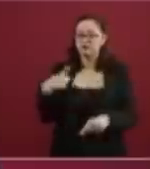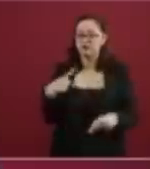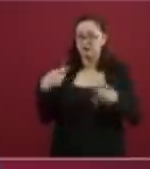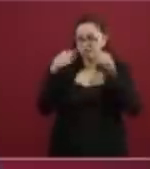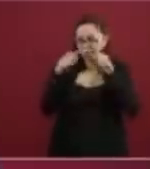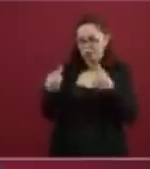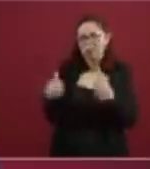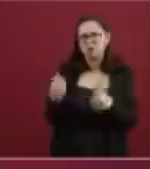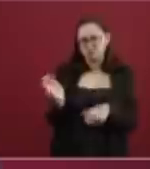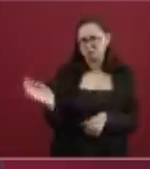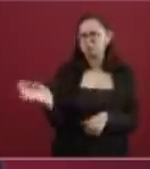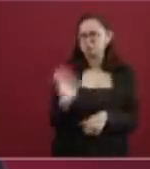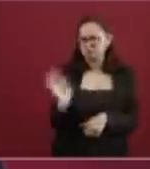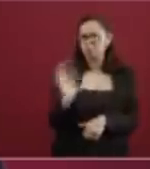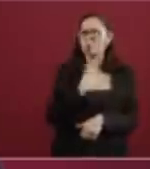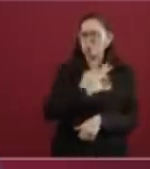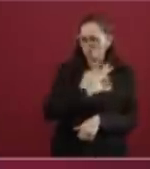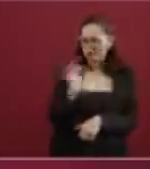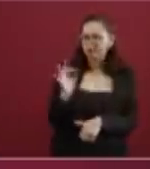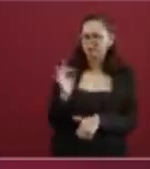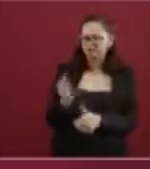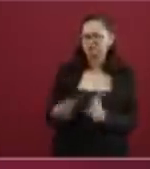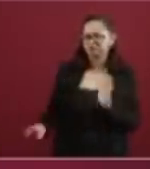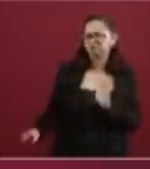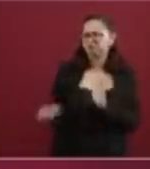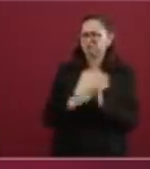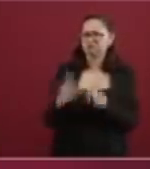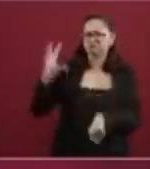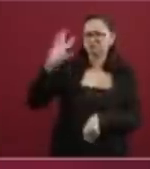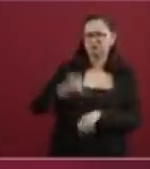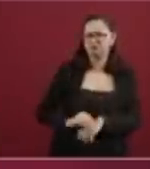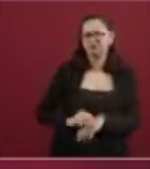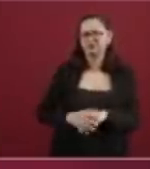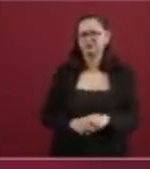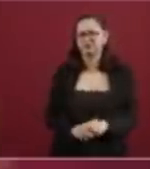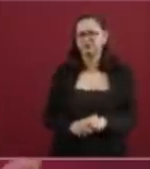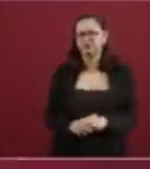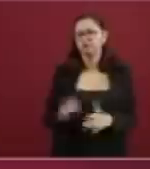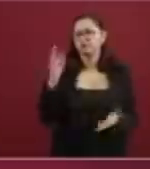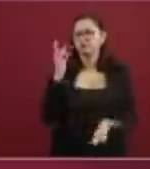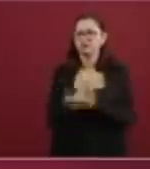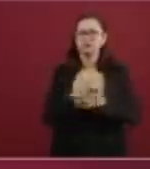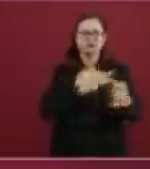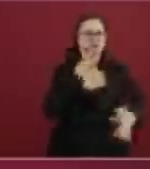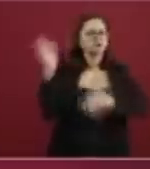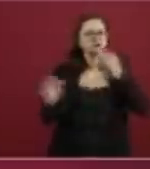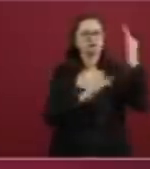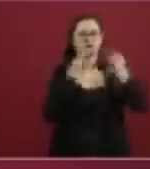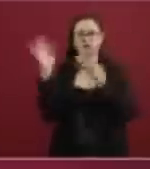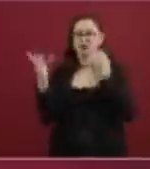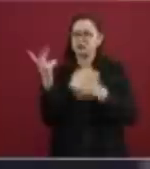esa posibilidad. Todo, o sea, no es una campaña solo de medios, ¿sí?,